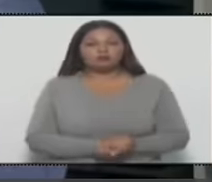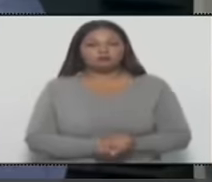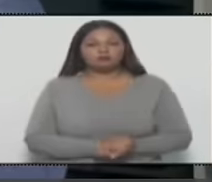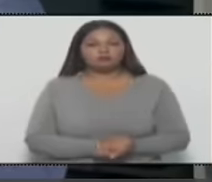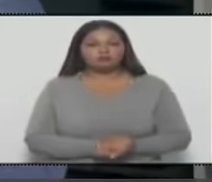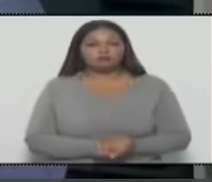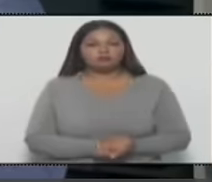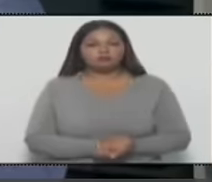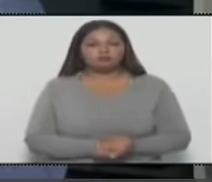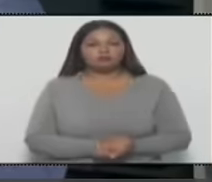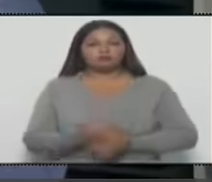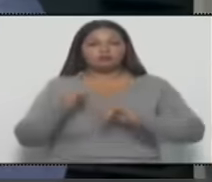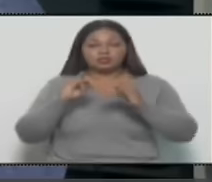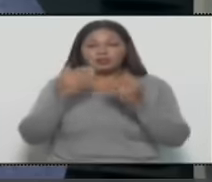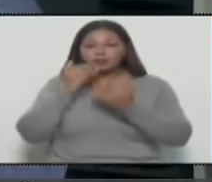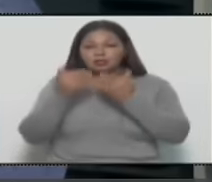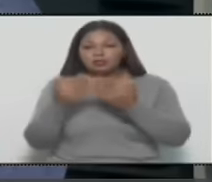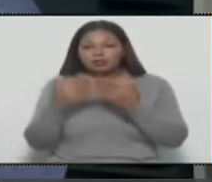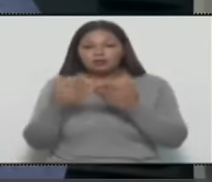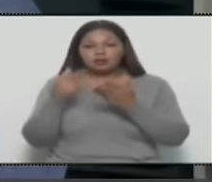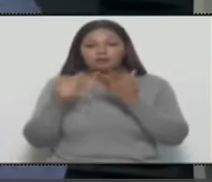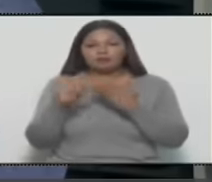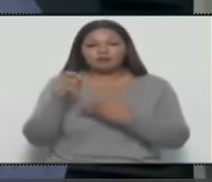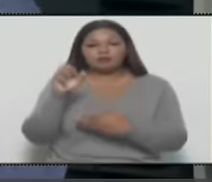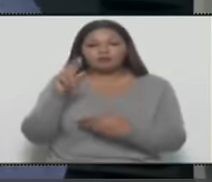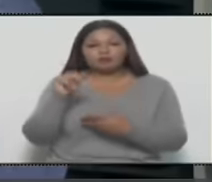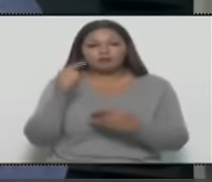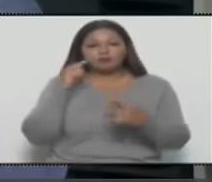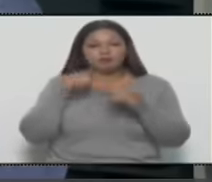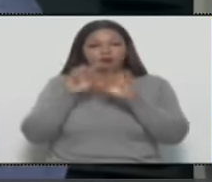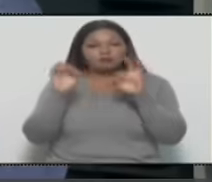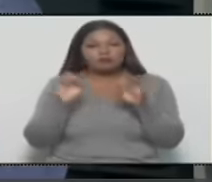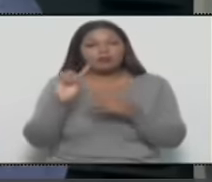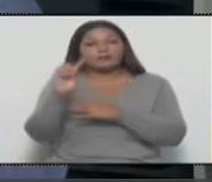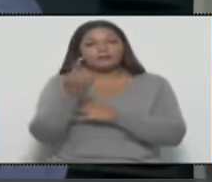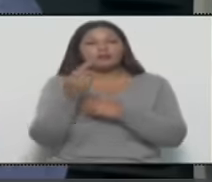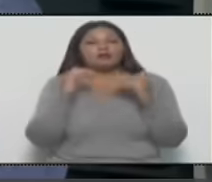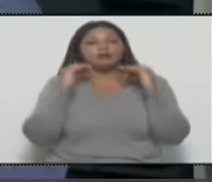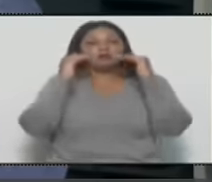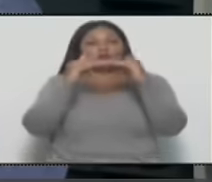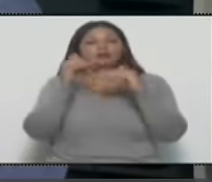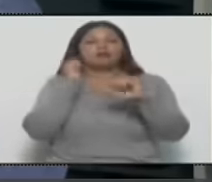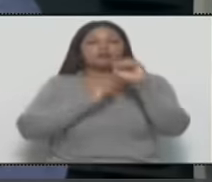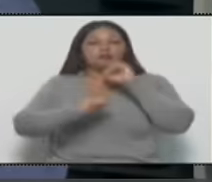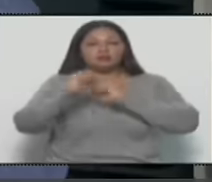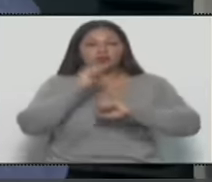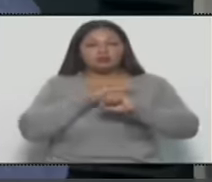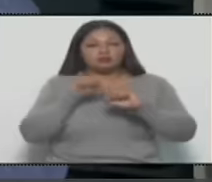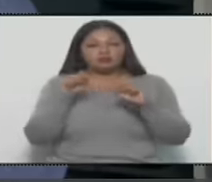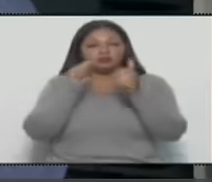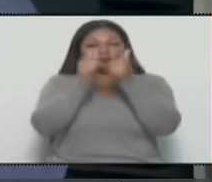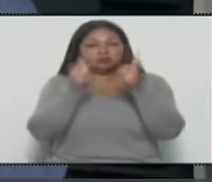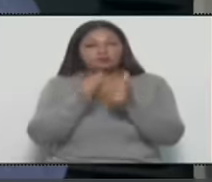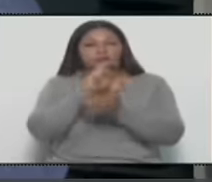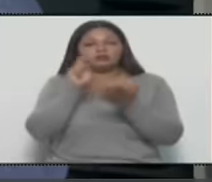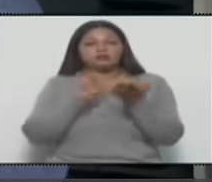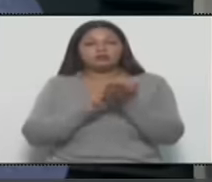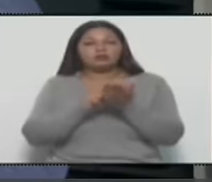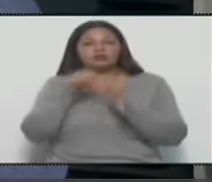esa estructura estamos hablando de los firewalls o los cortafuegos, que es como que la primera capa de defensa de nuestros sistemas a lo